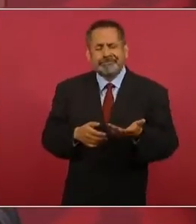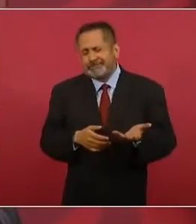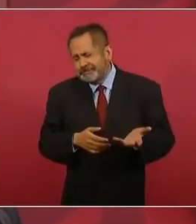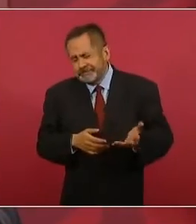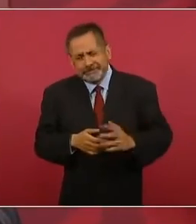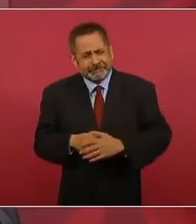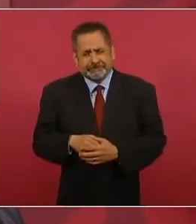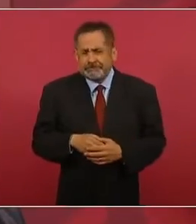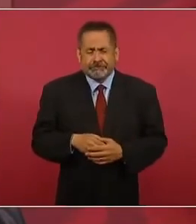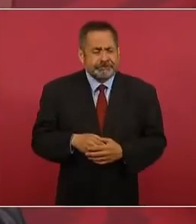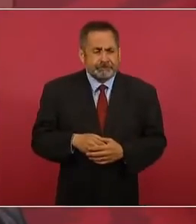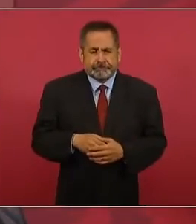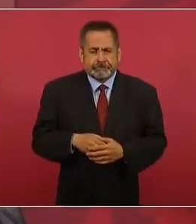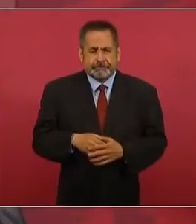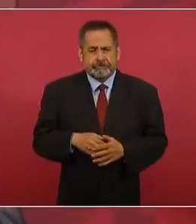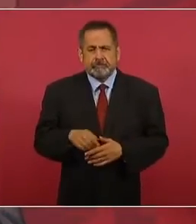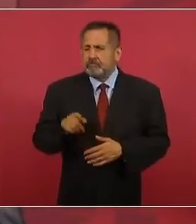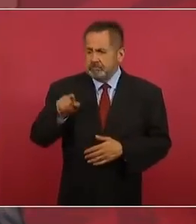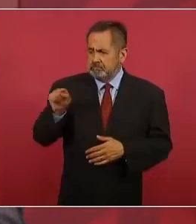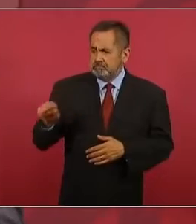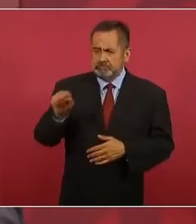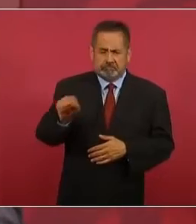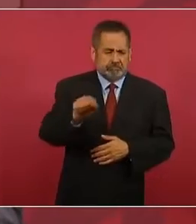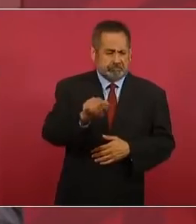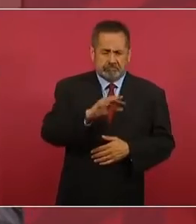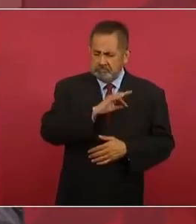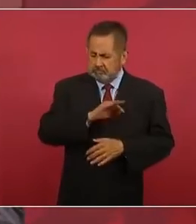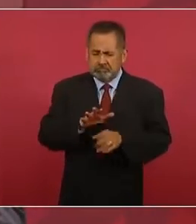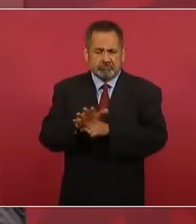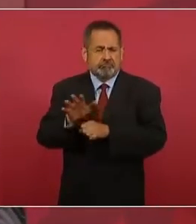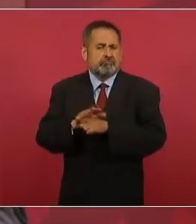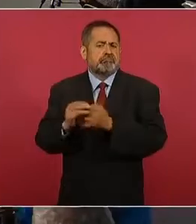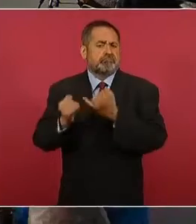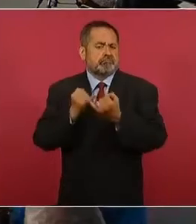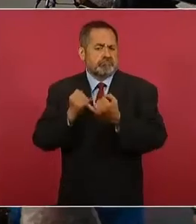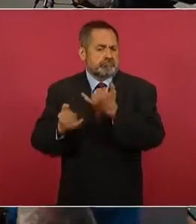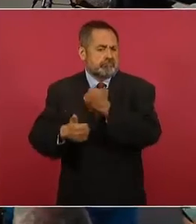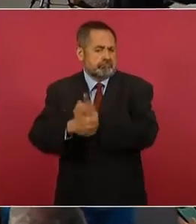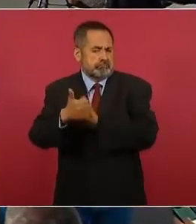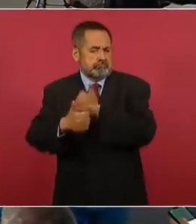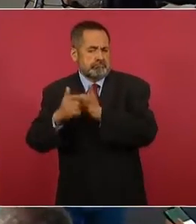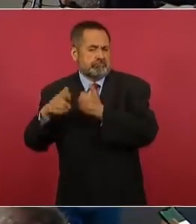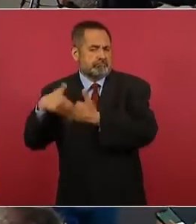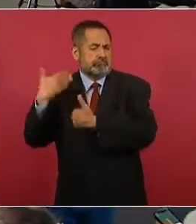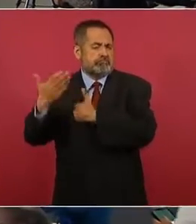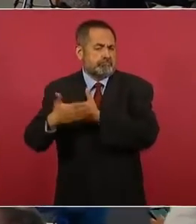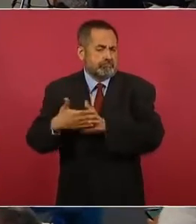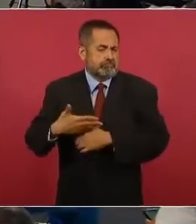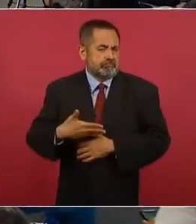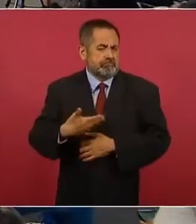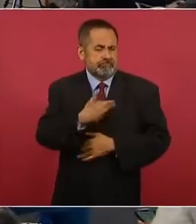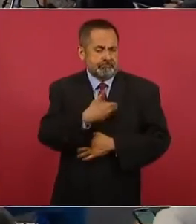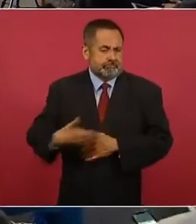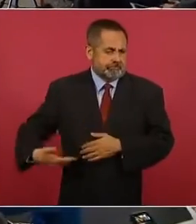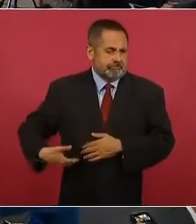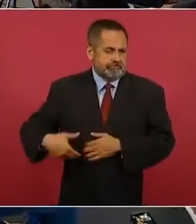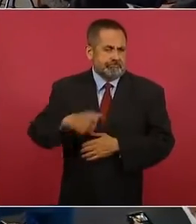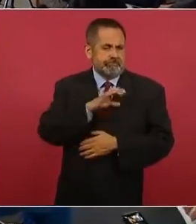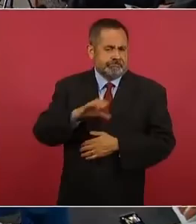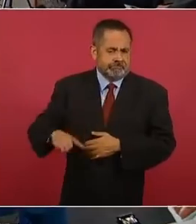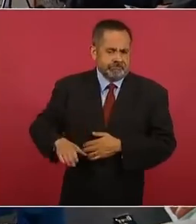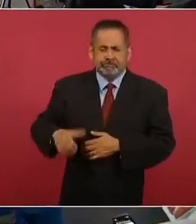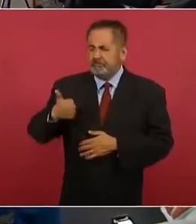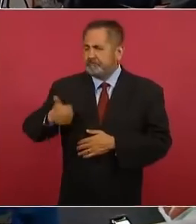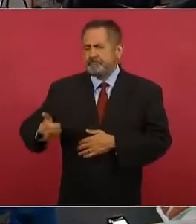Entonces, todos tienen posibilidad de participar, todos tienen posibilidad